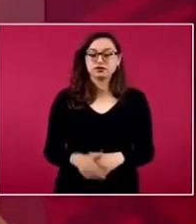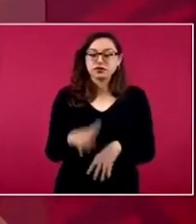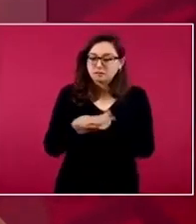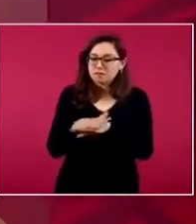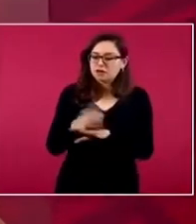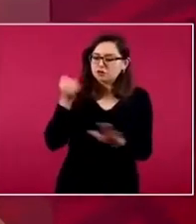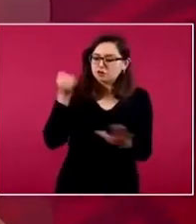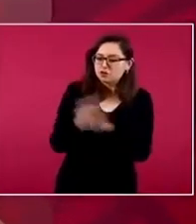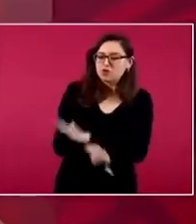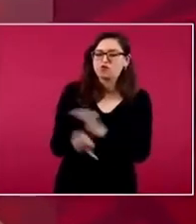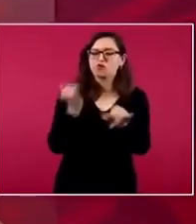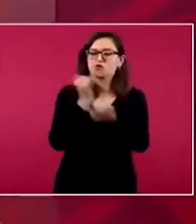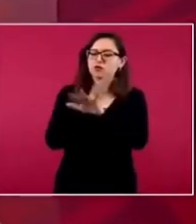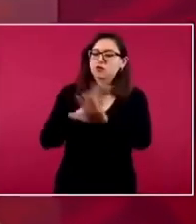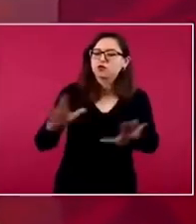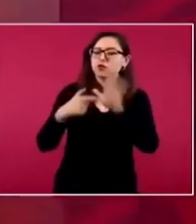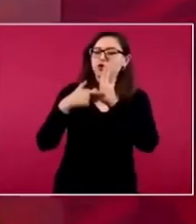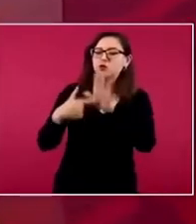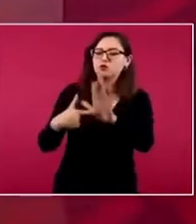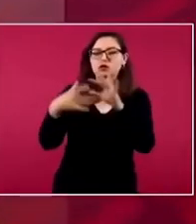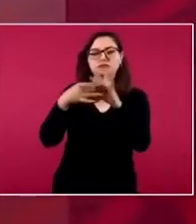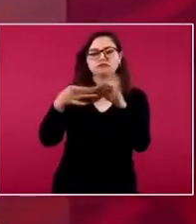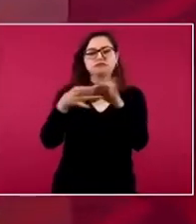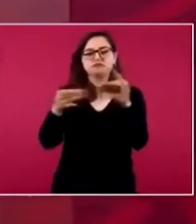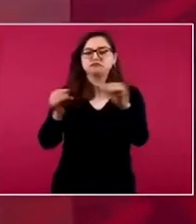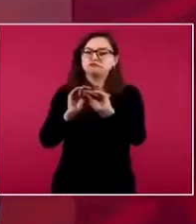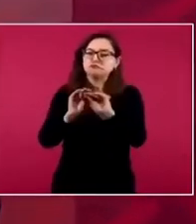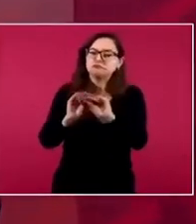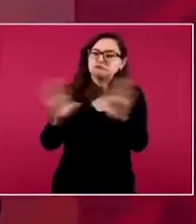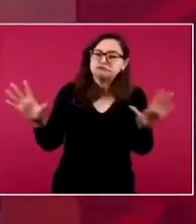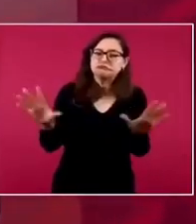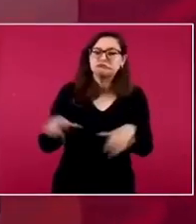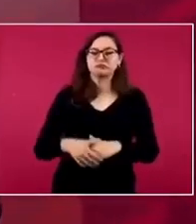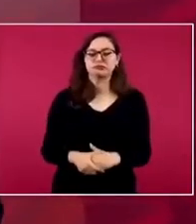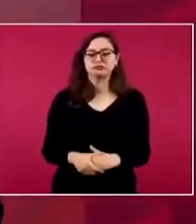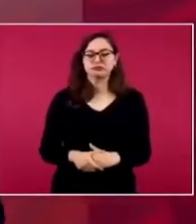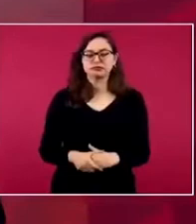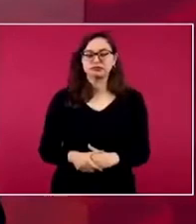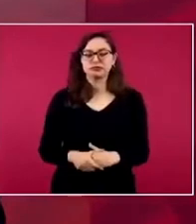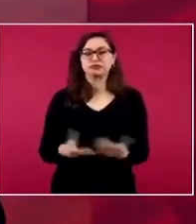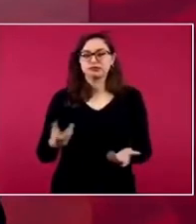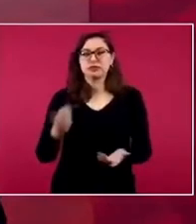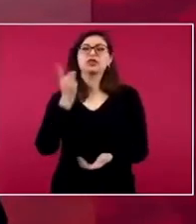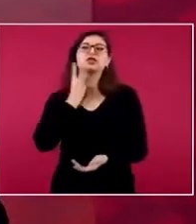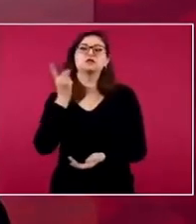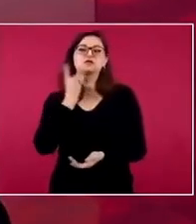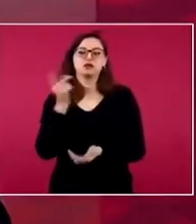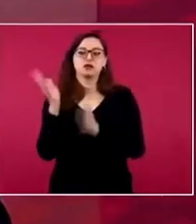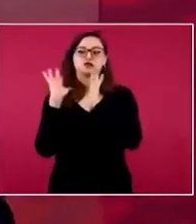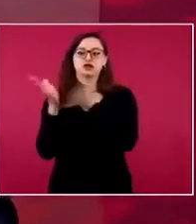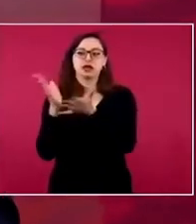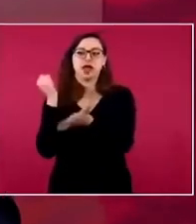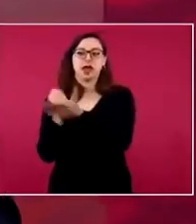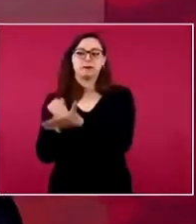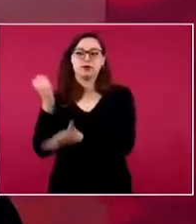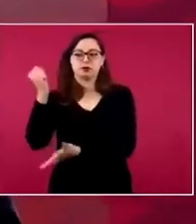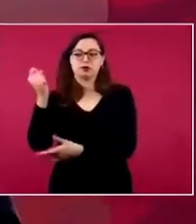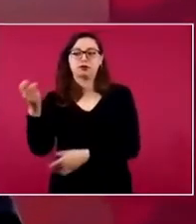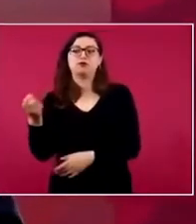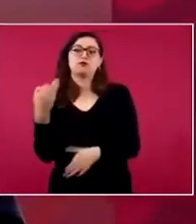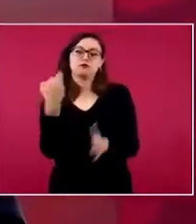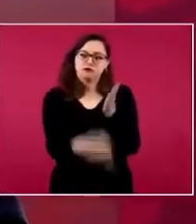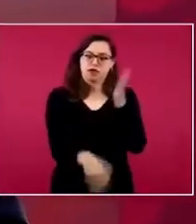profundice más sobre el tema, como todavía tiene que ir al Senado, hay